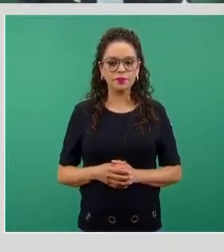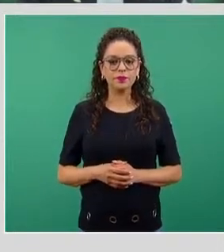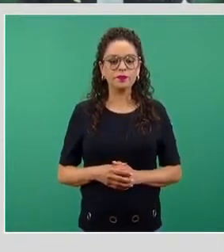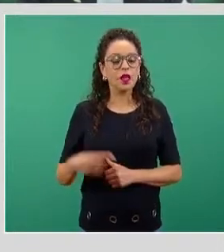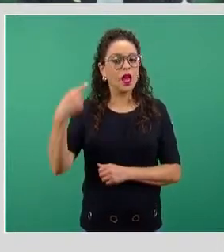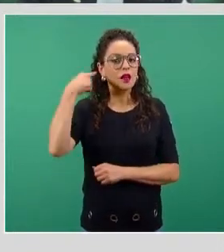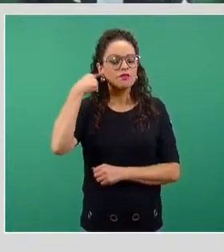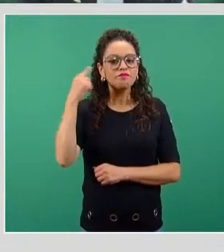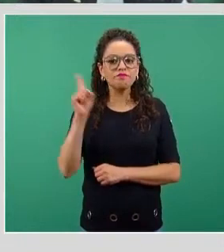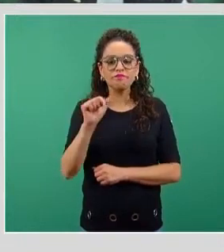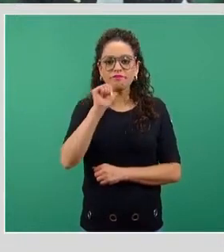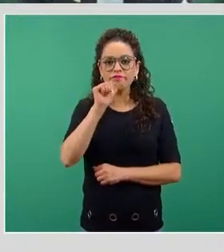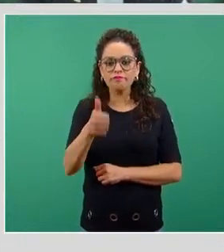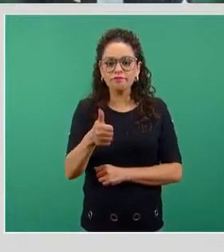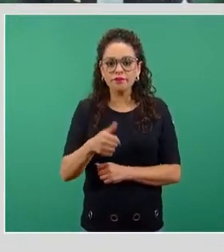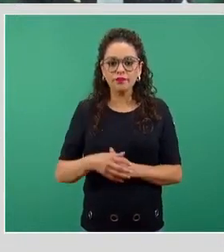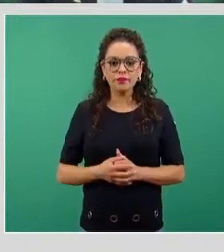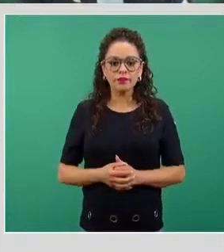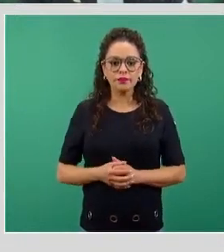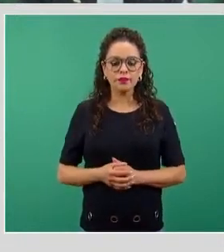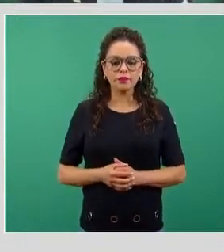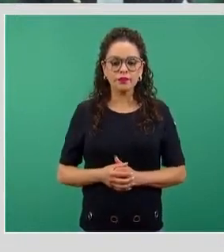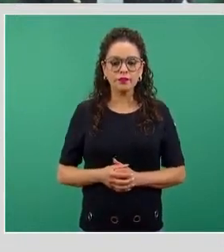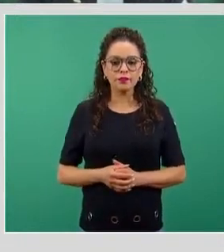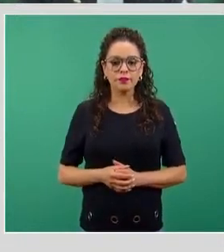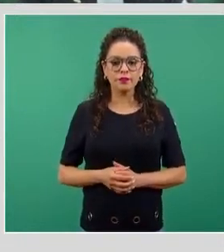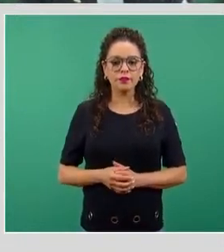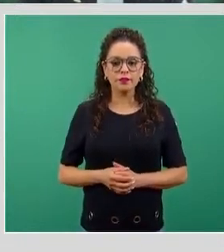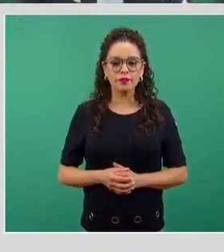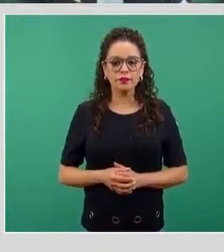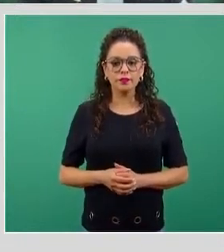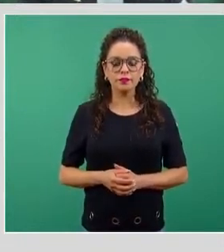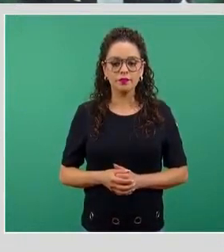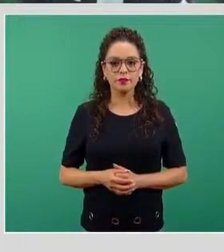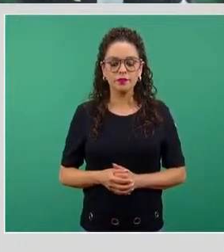No lo escuchamos. No escuchamos.